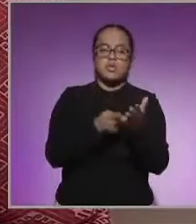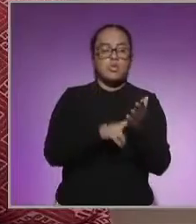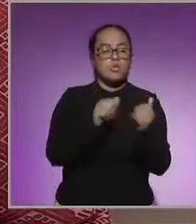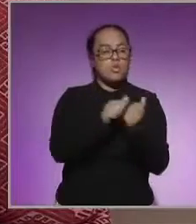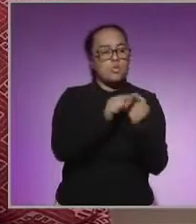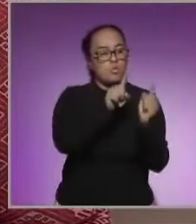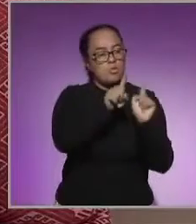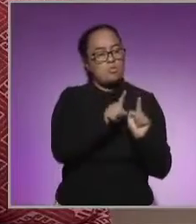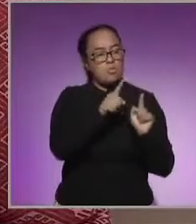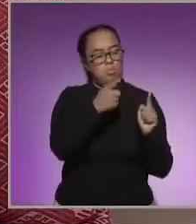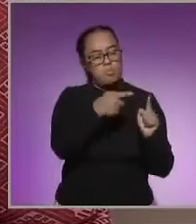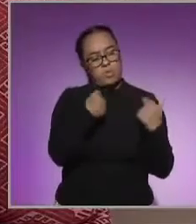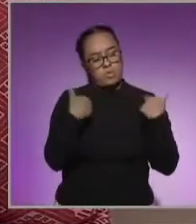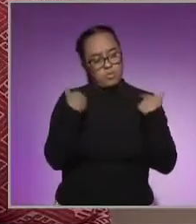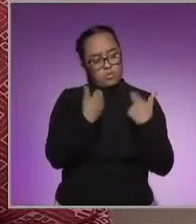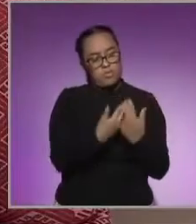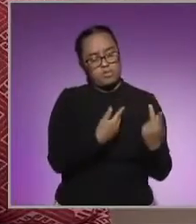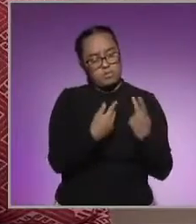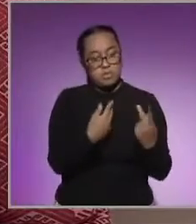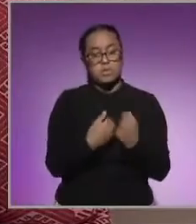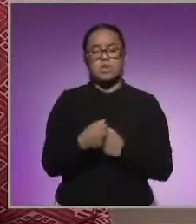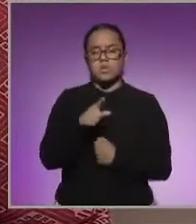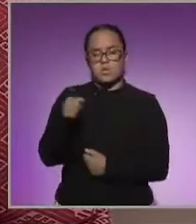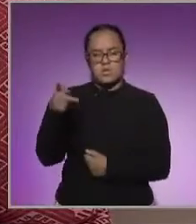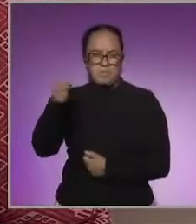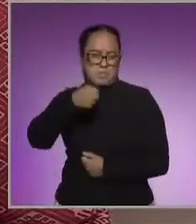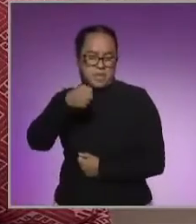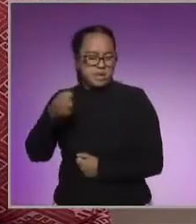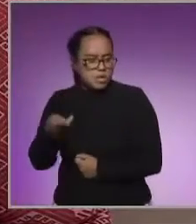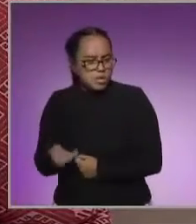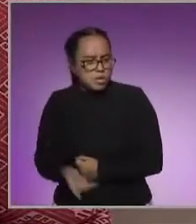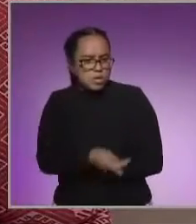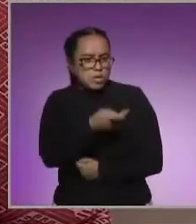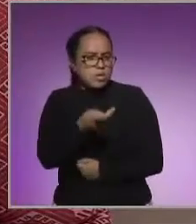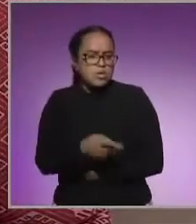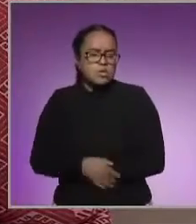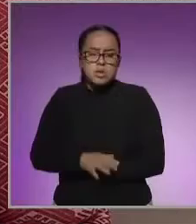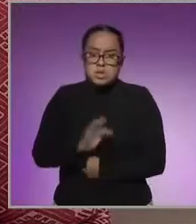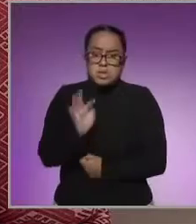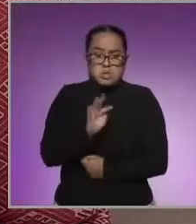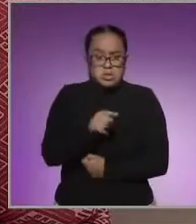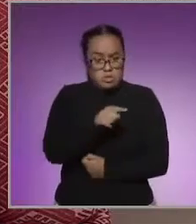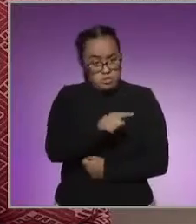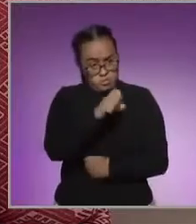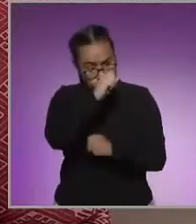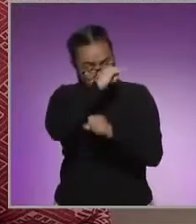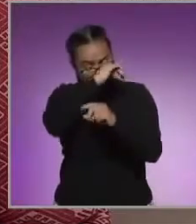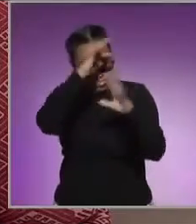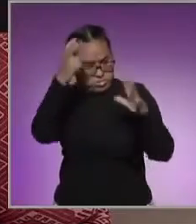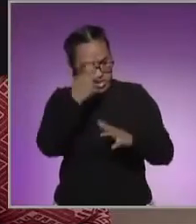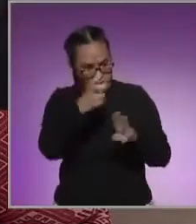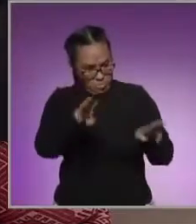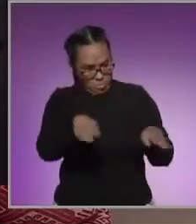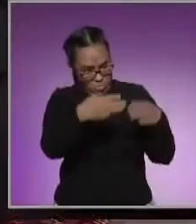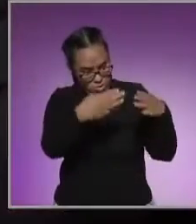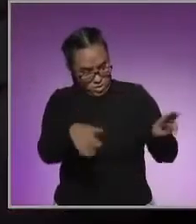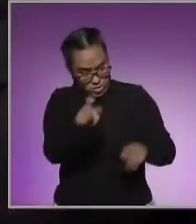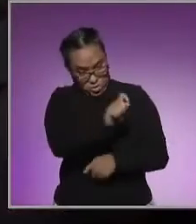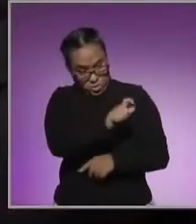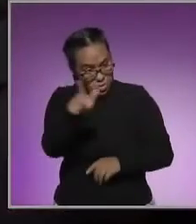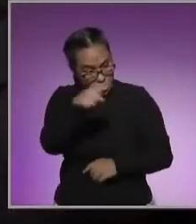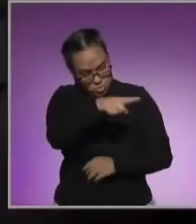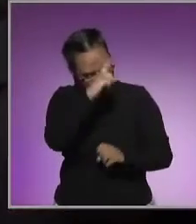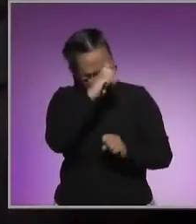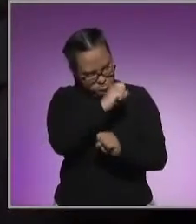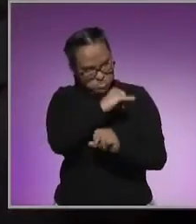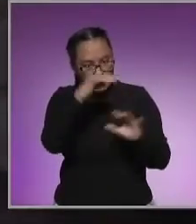profesor y yo cuando tuvo una pregunta del periodista si yo me imaginaba ser un músico profesional algún día